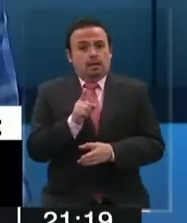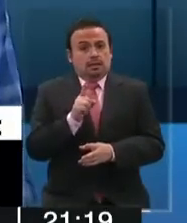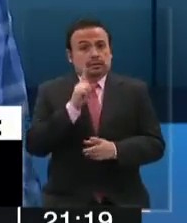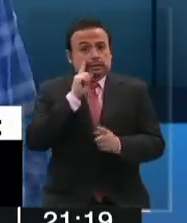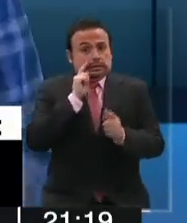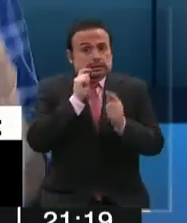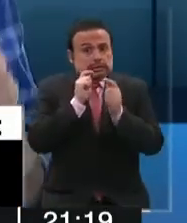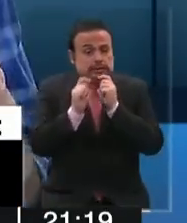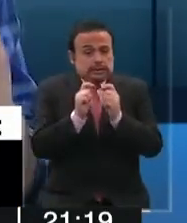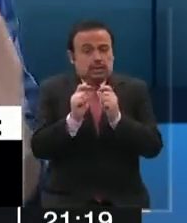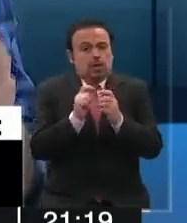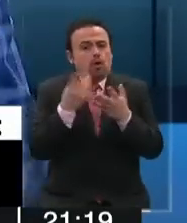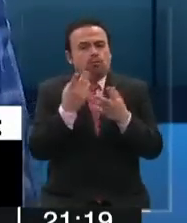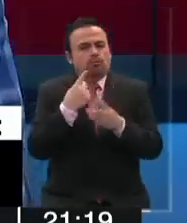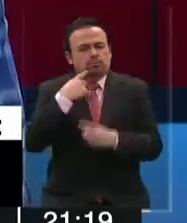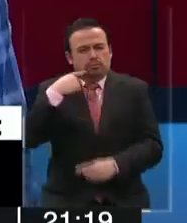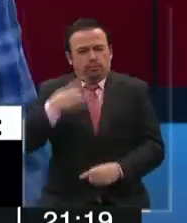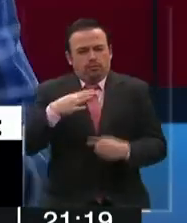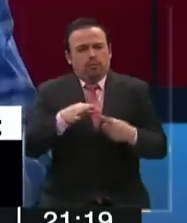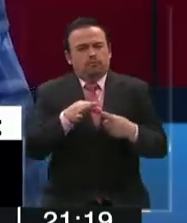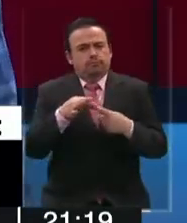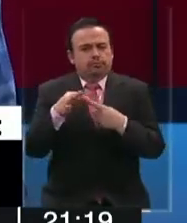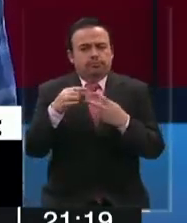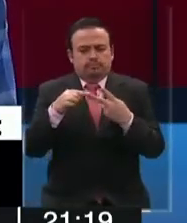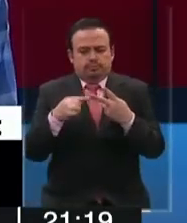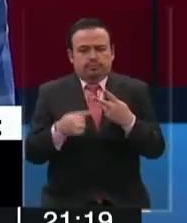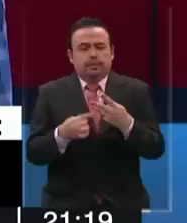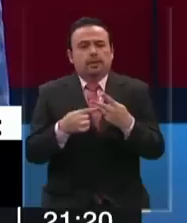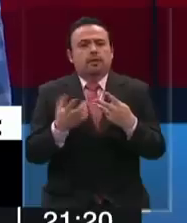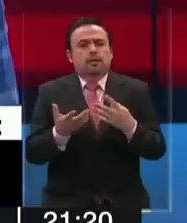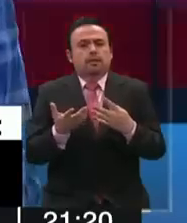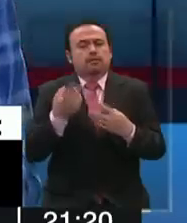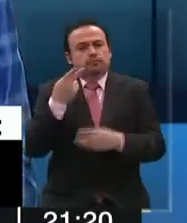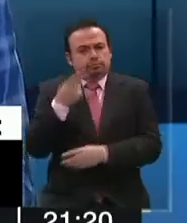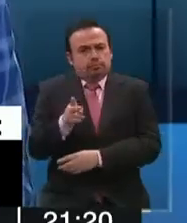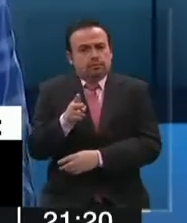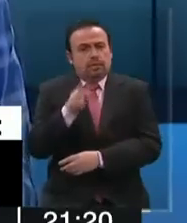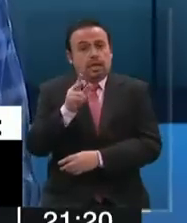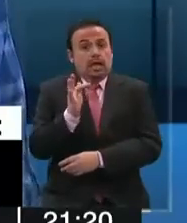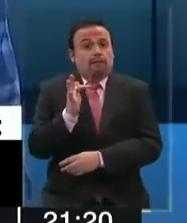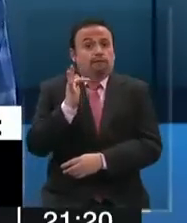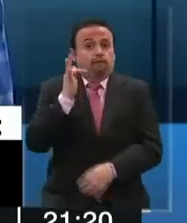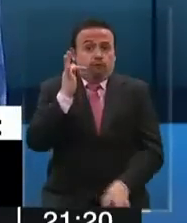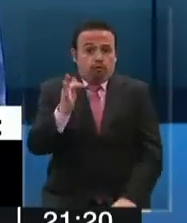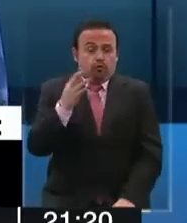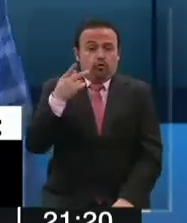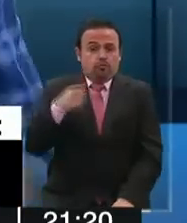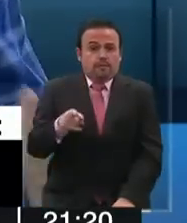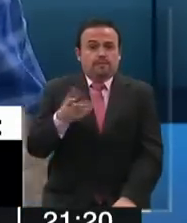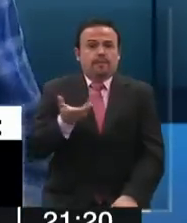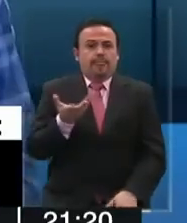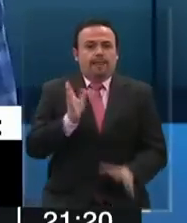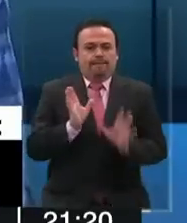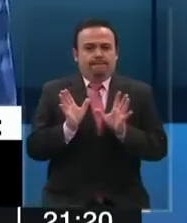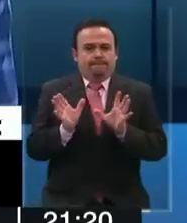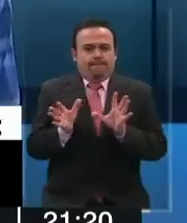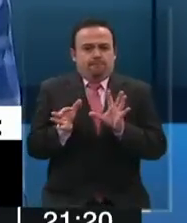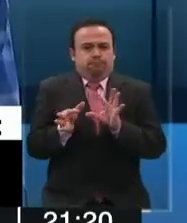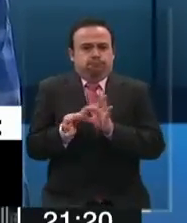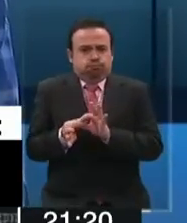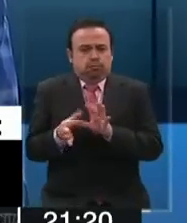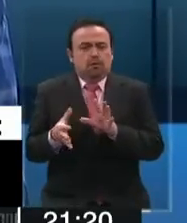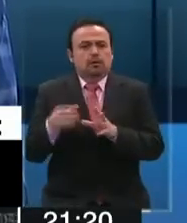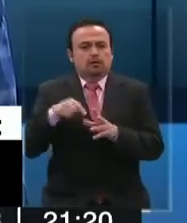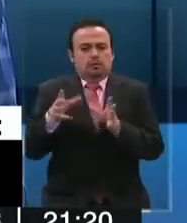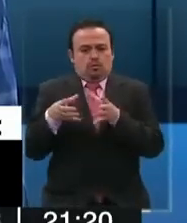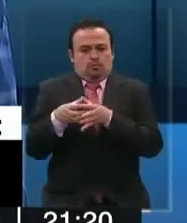riesgo aspectos fundamentales que conciernen al futuro de esta coalición que de